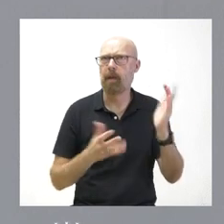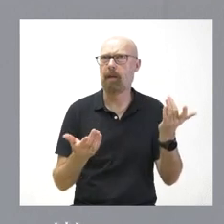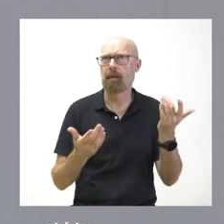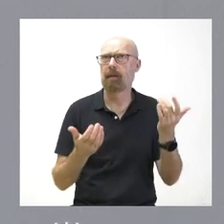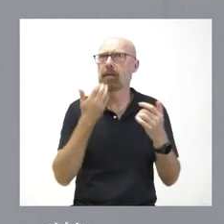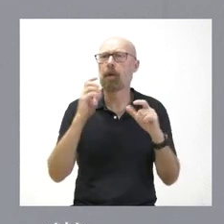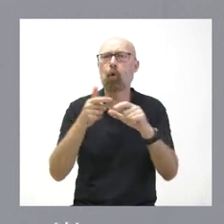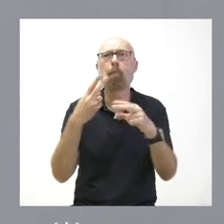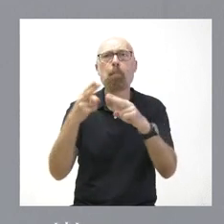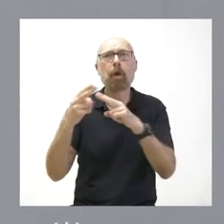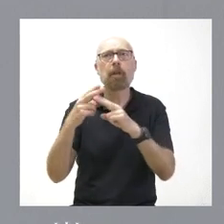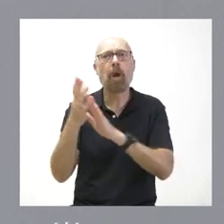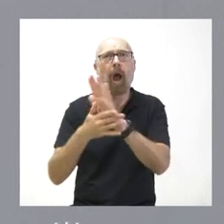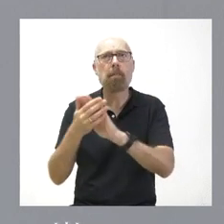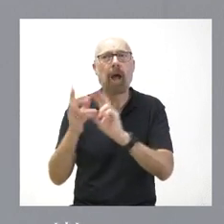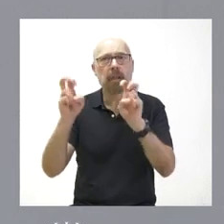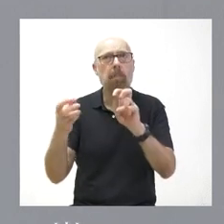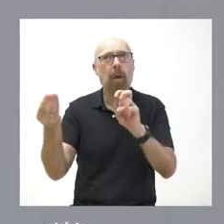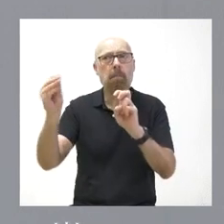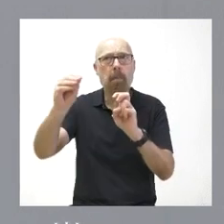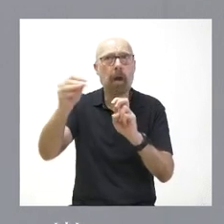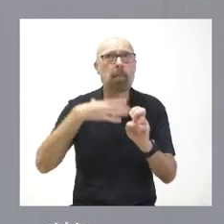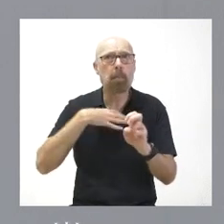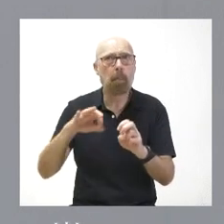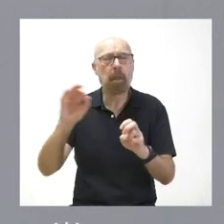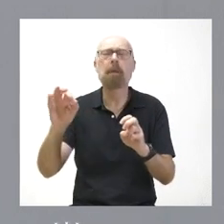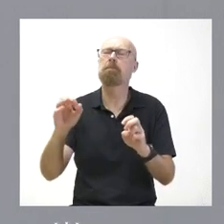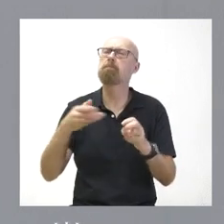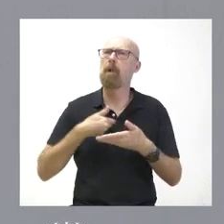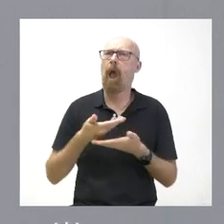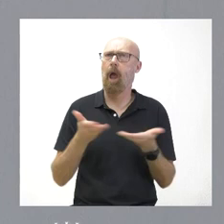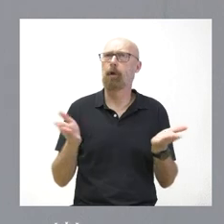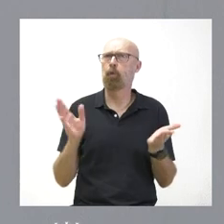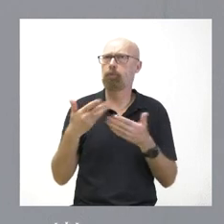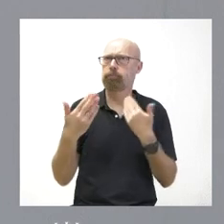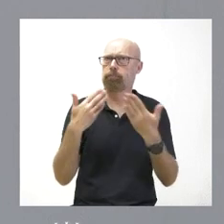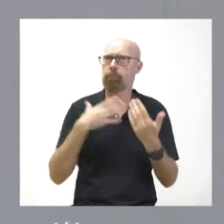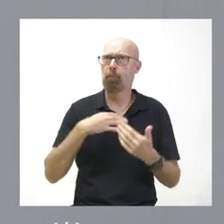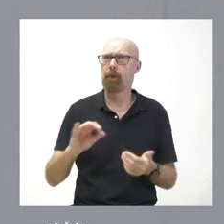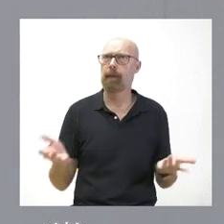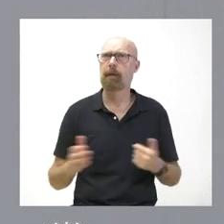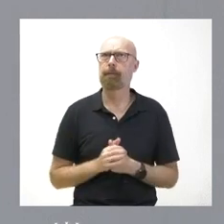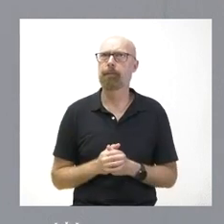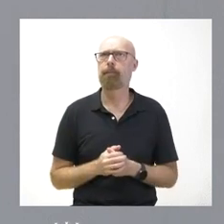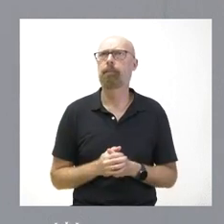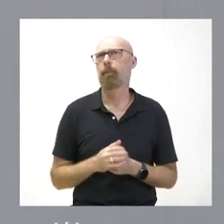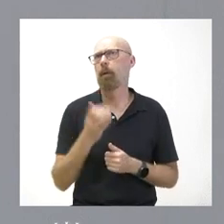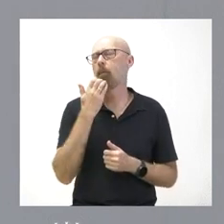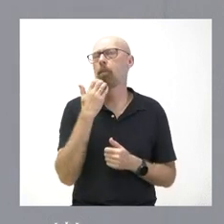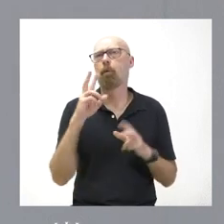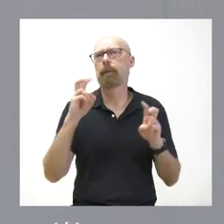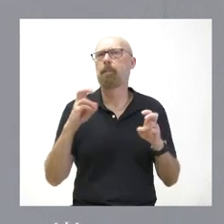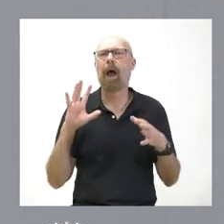desean hablar de otras cuestiones pues lógicamente nosotros estamos abiertos a las mismas el aspecto vinculado al tema